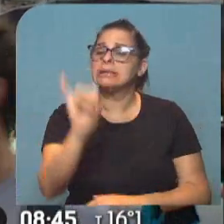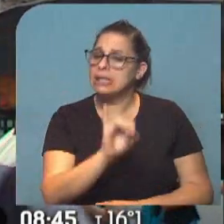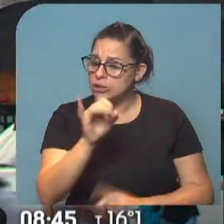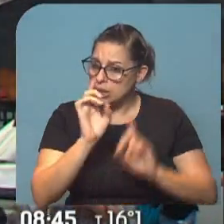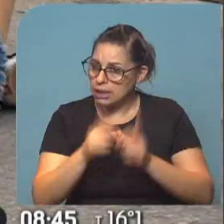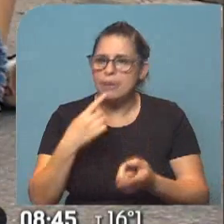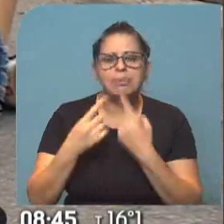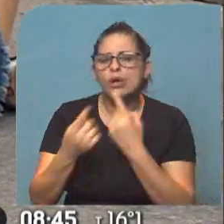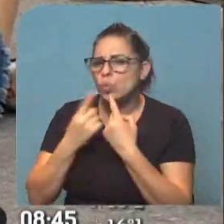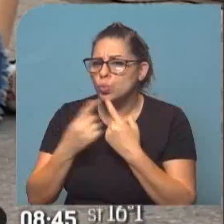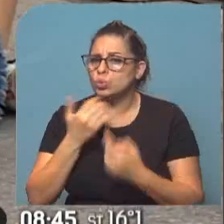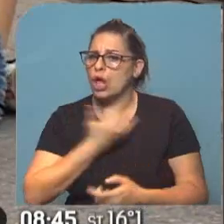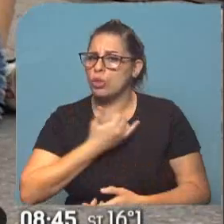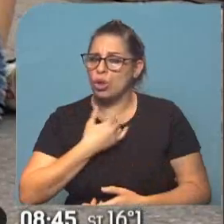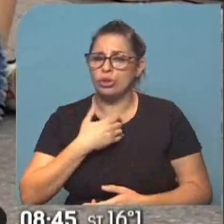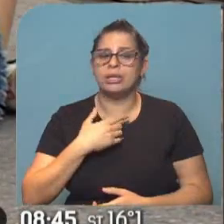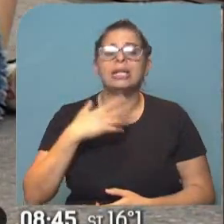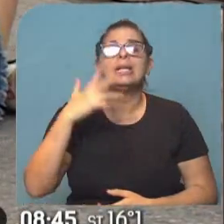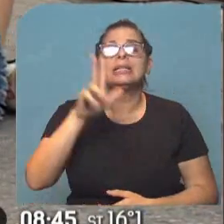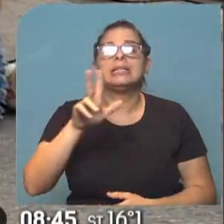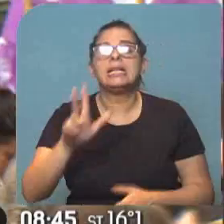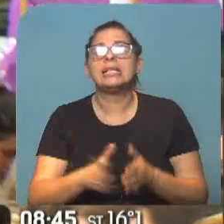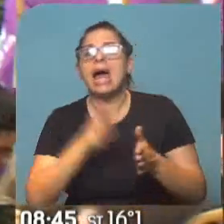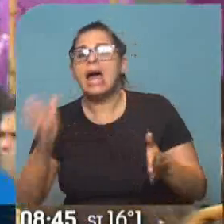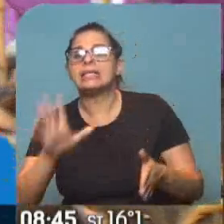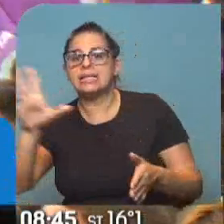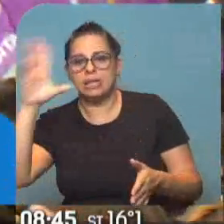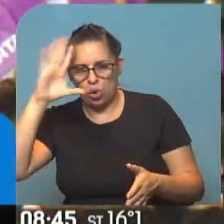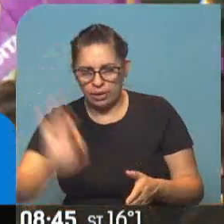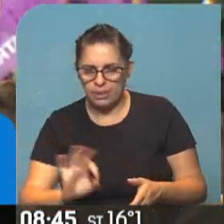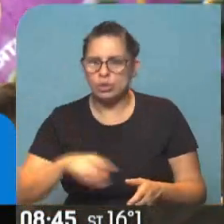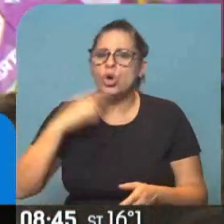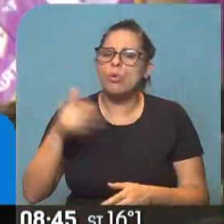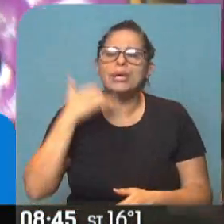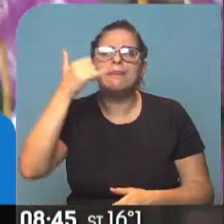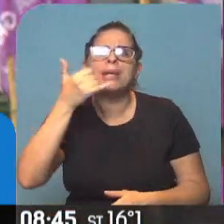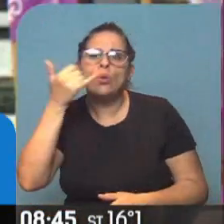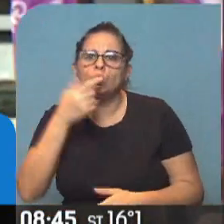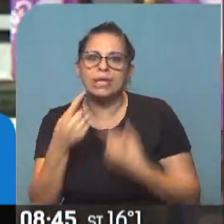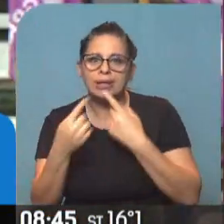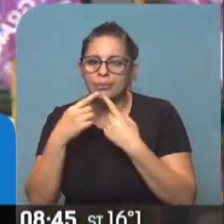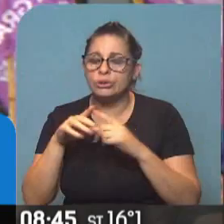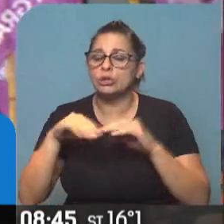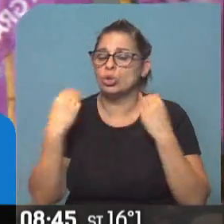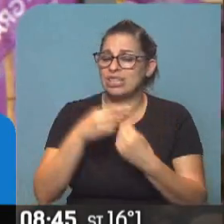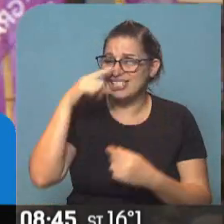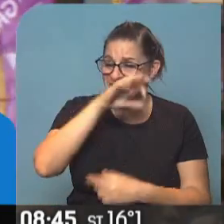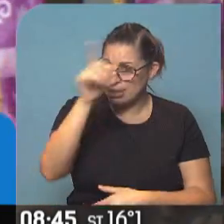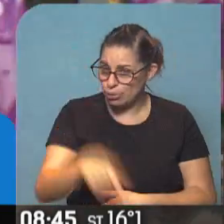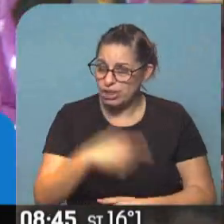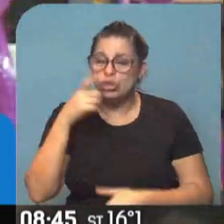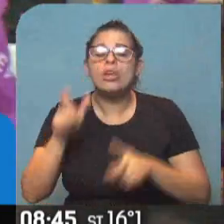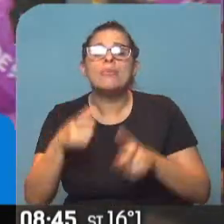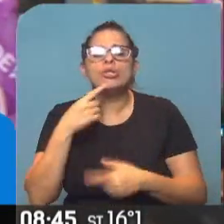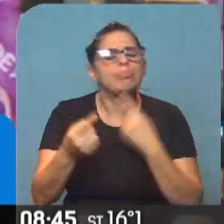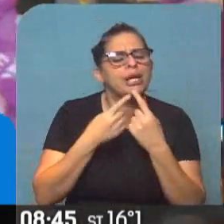Las consultas se realizaron entre el 3 y 5 de marzo a través de entrevistas telefónicas. El 70% de las personas